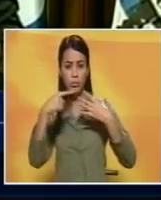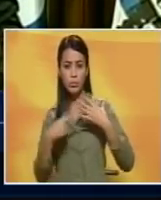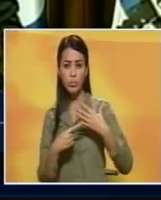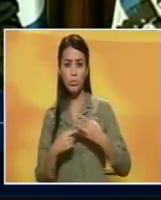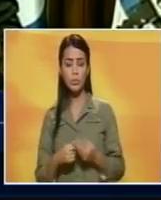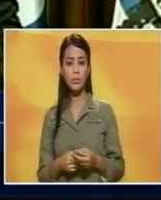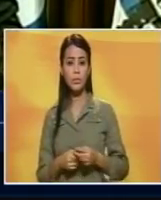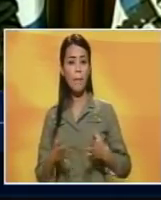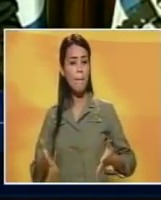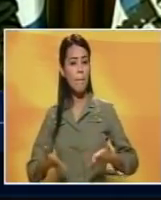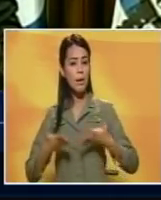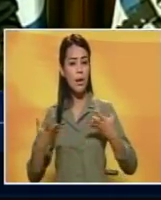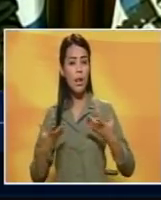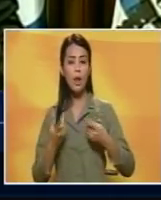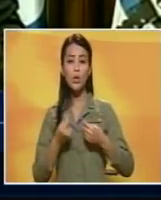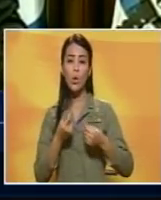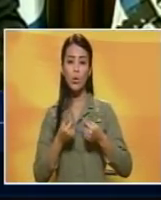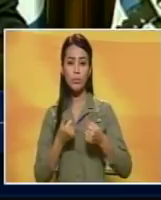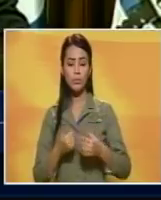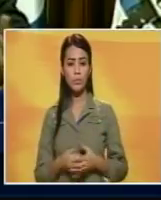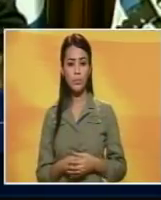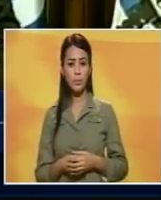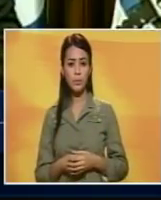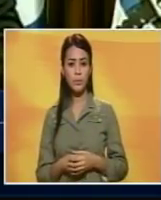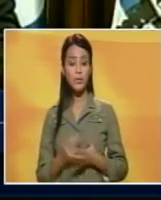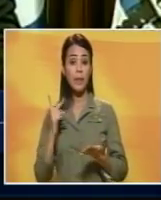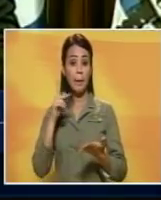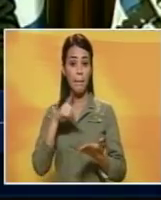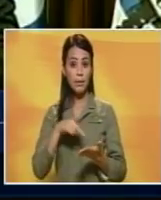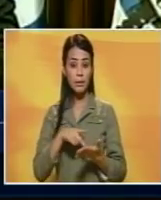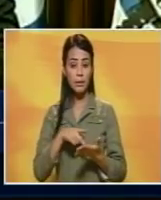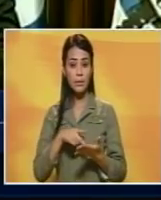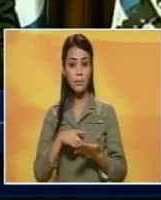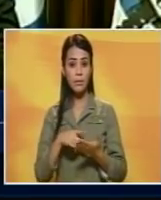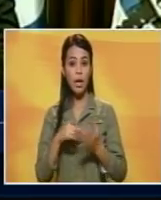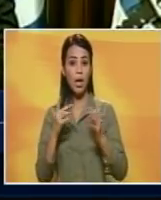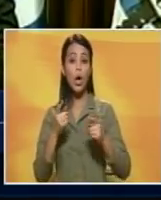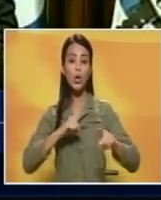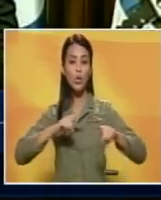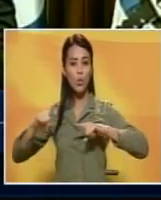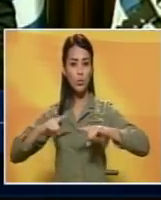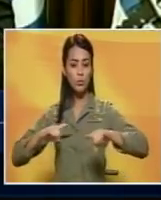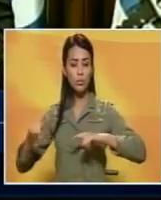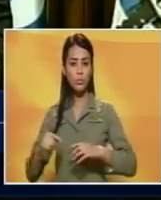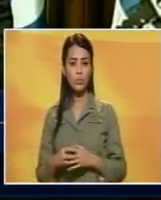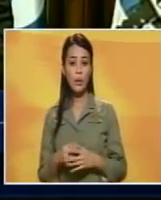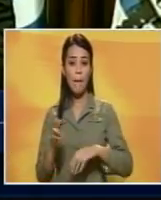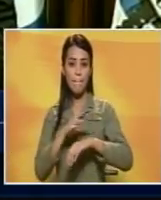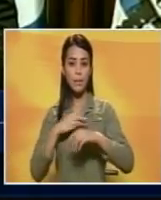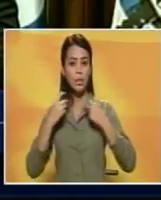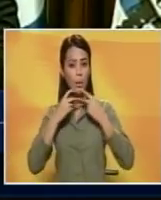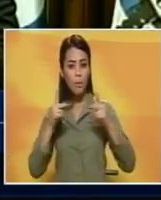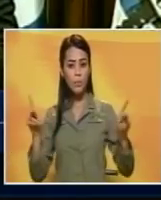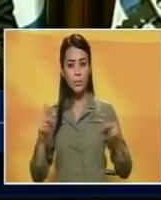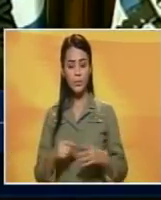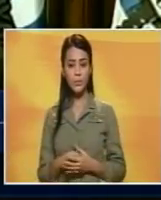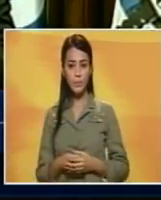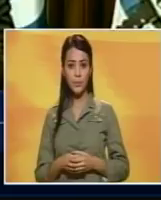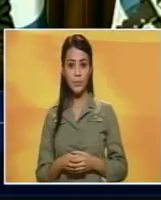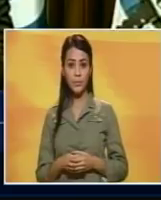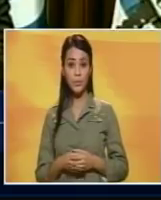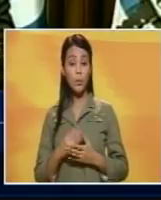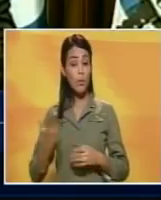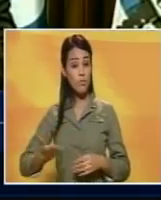la circulación del cono monetario. Aquí participamos de manera coordinada el Ministerio Público como